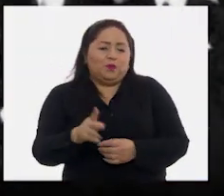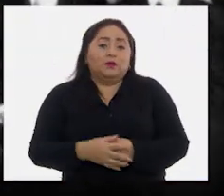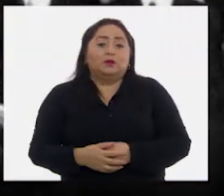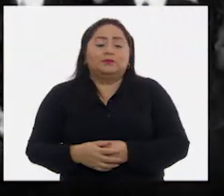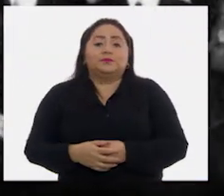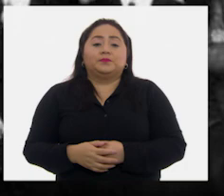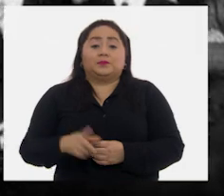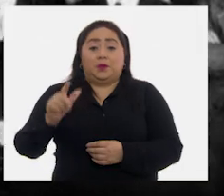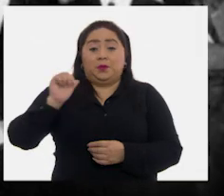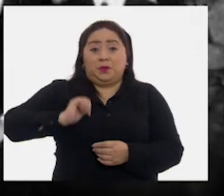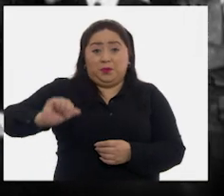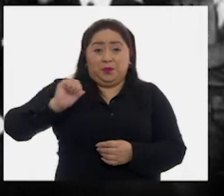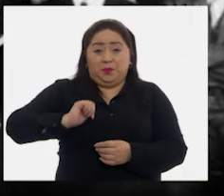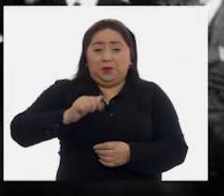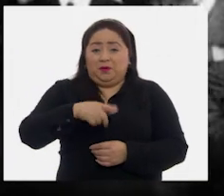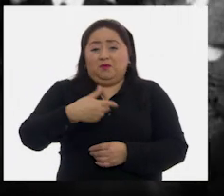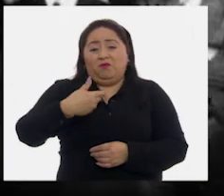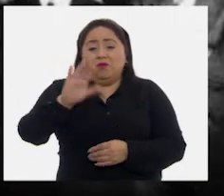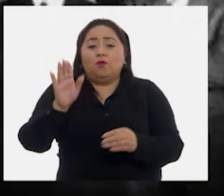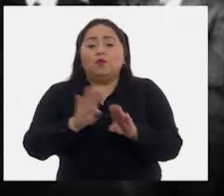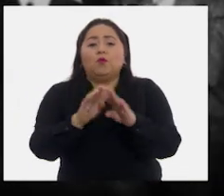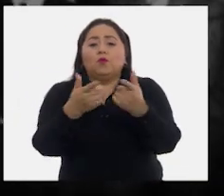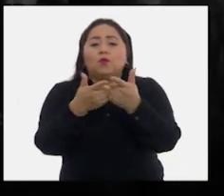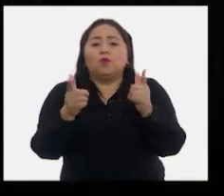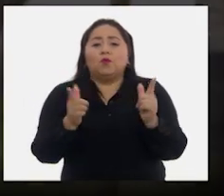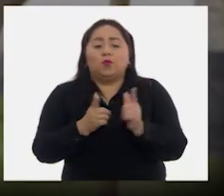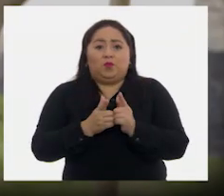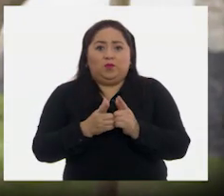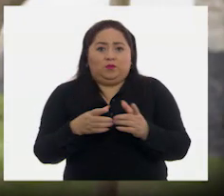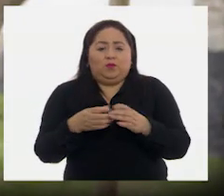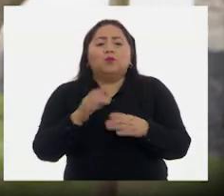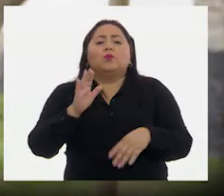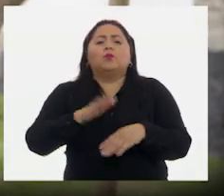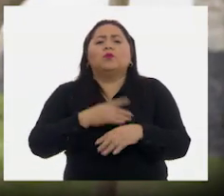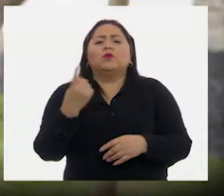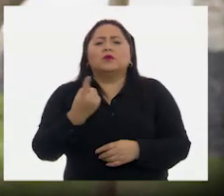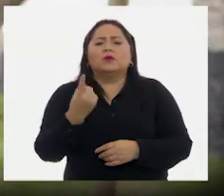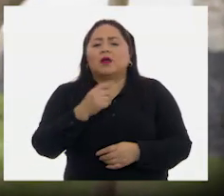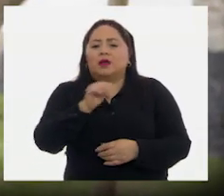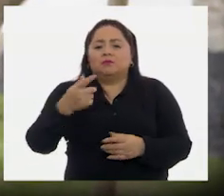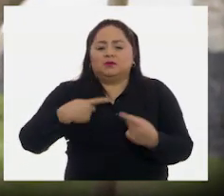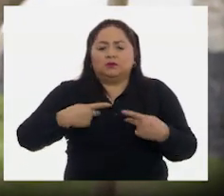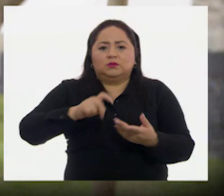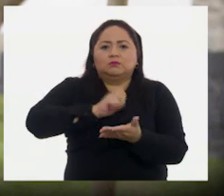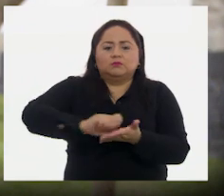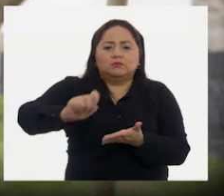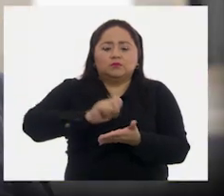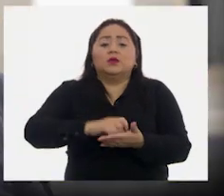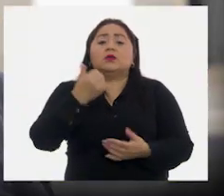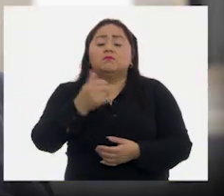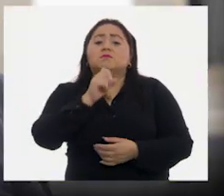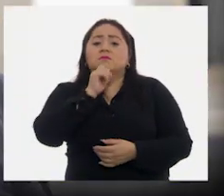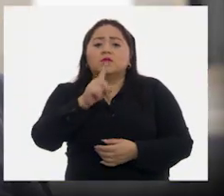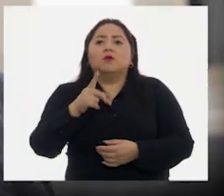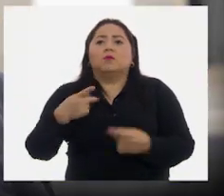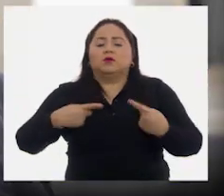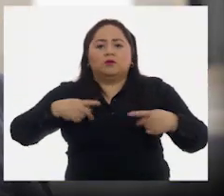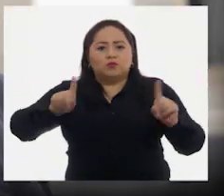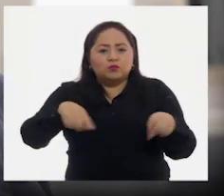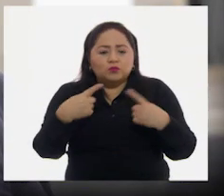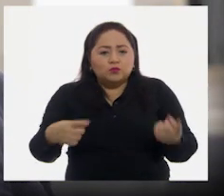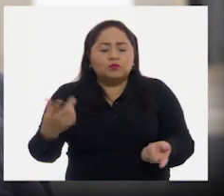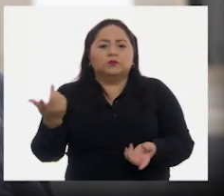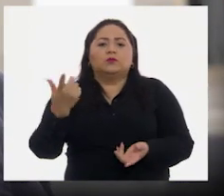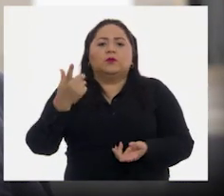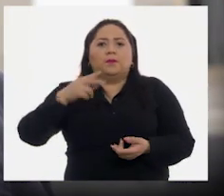Los contemporáneos fueron un grupo muy plural, sobre todo de escritores, pero también hubo músicos,